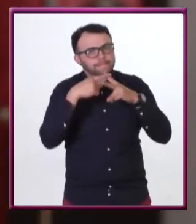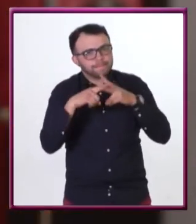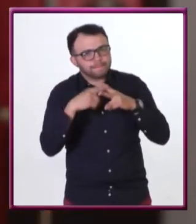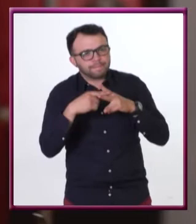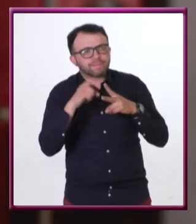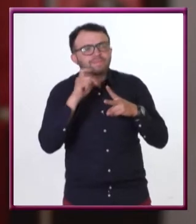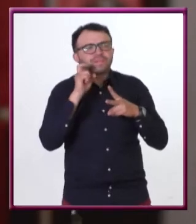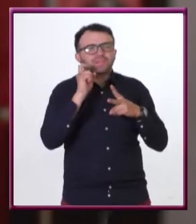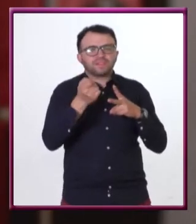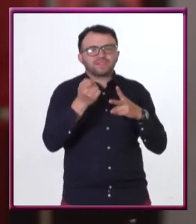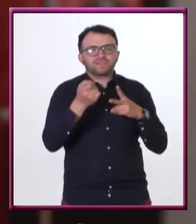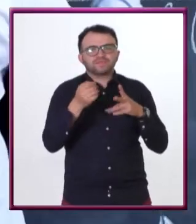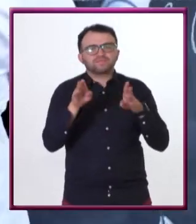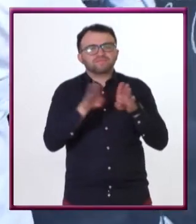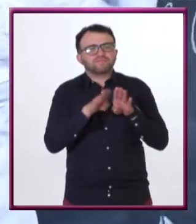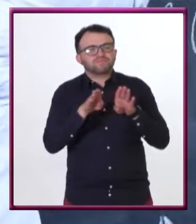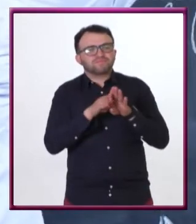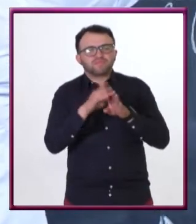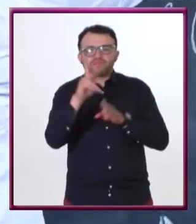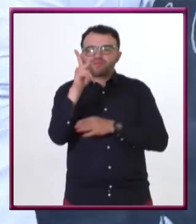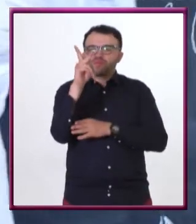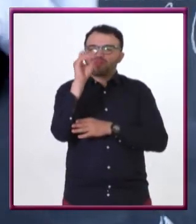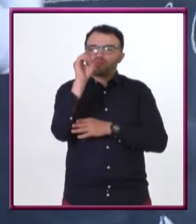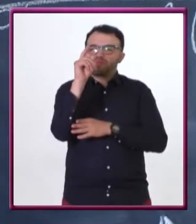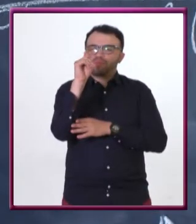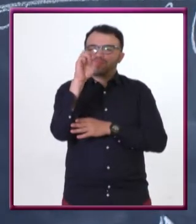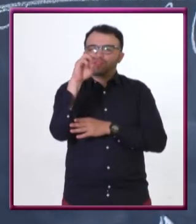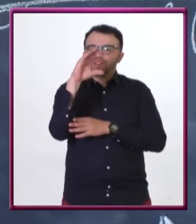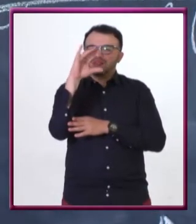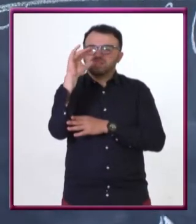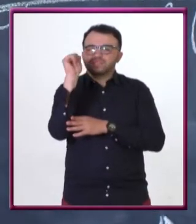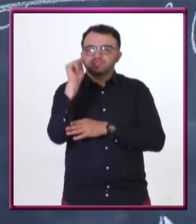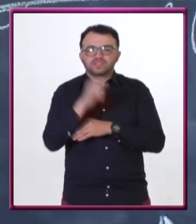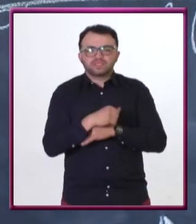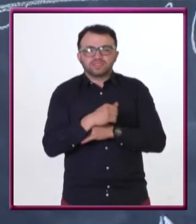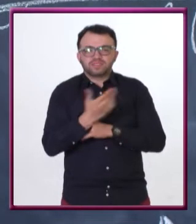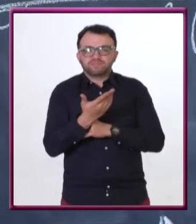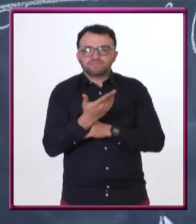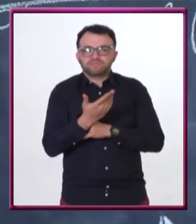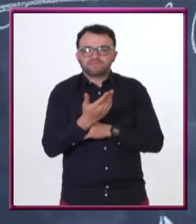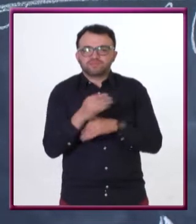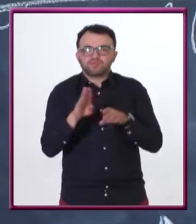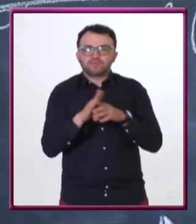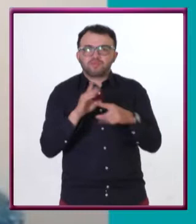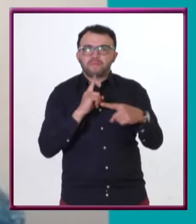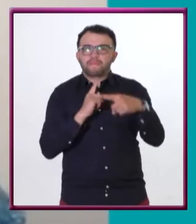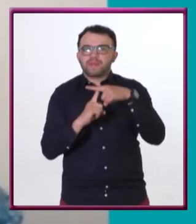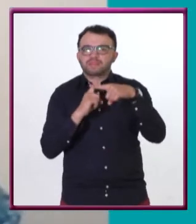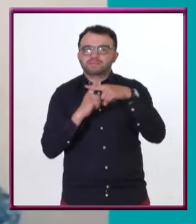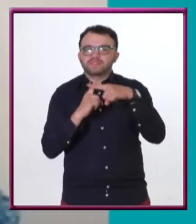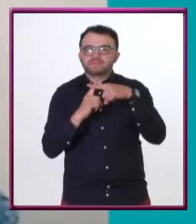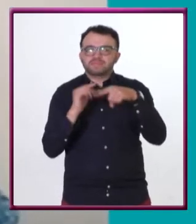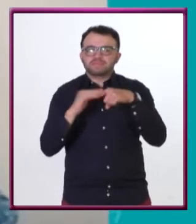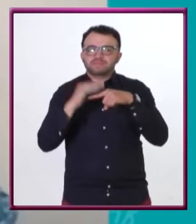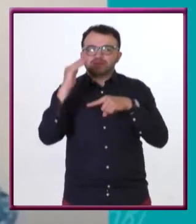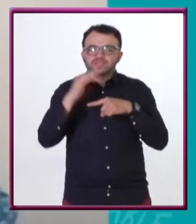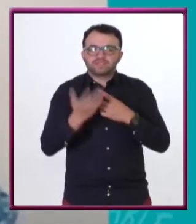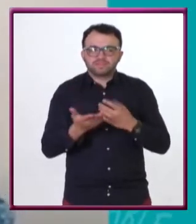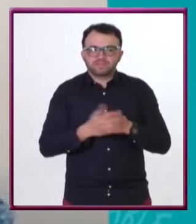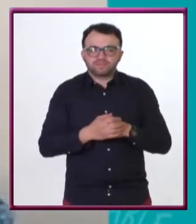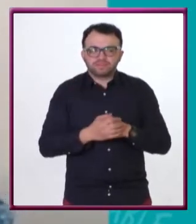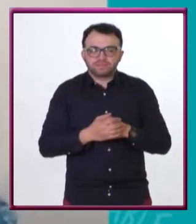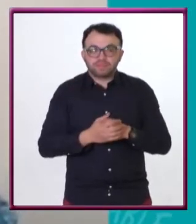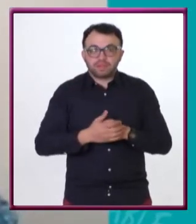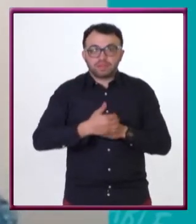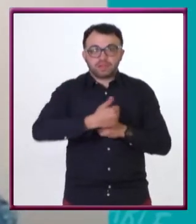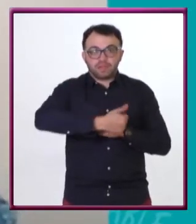tienen las series de potencias? Es decir, sumar de esta manera como le he preguntado. Bueno, esa la tiene todos los días. Cada